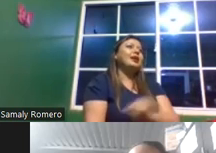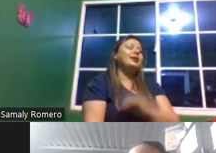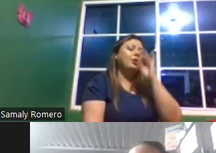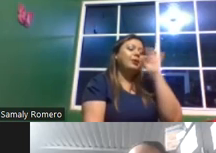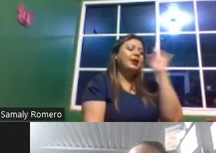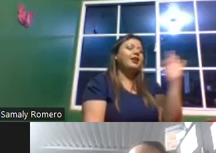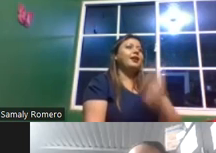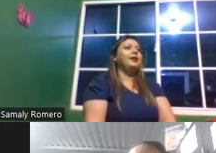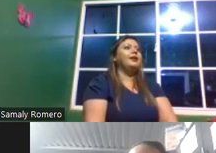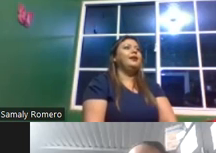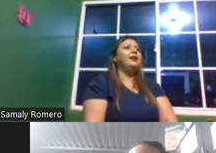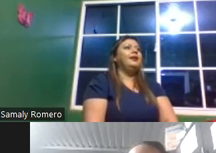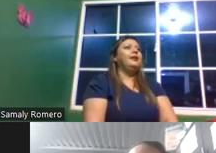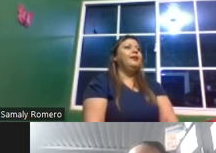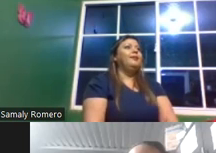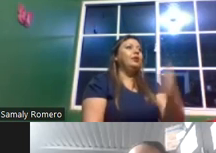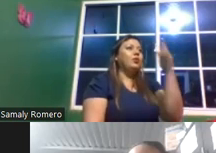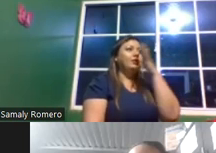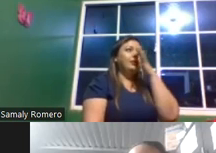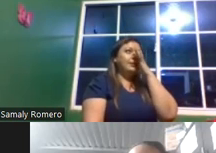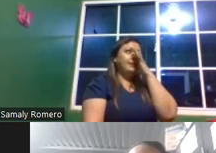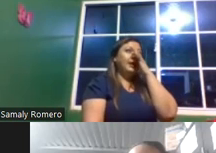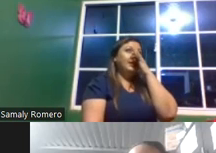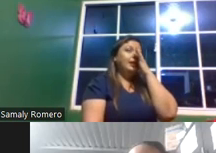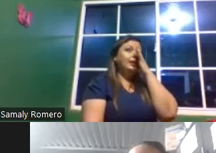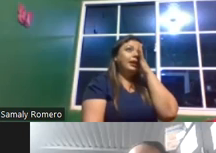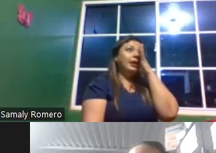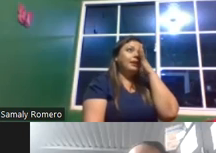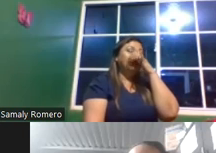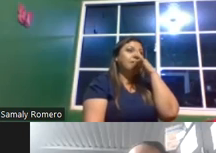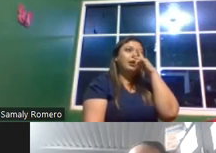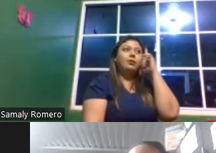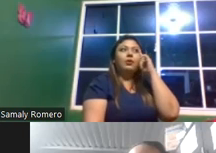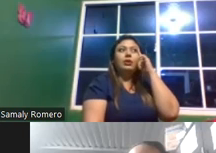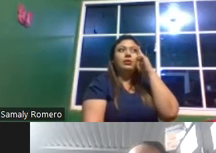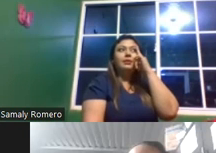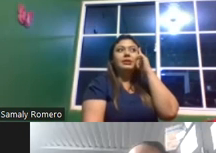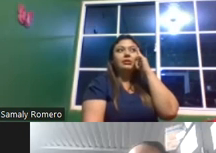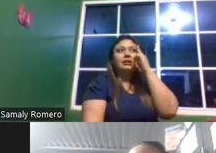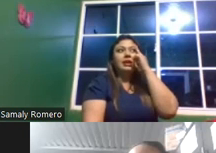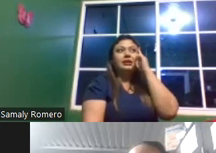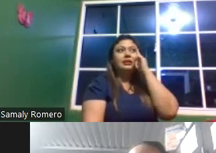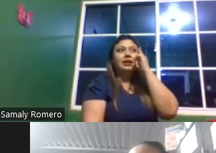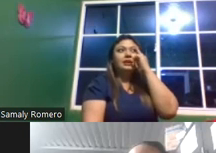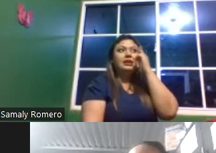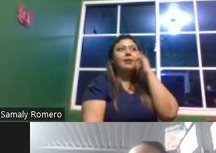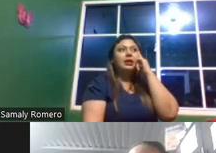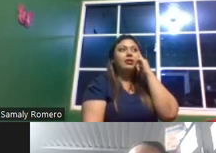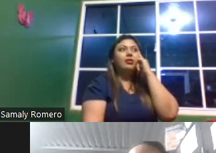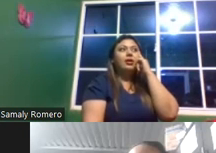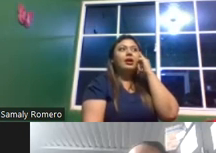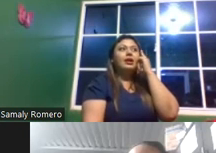Obtención de datos para definir estrategias. Muy claramente establecido. Fijación de metas según los resultados,